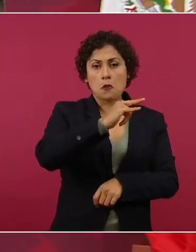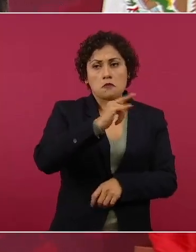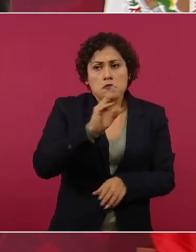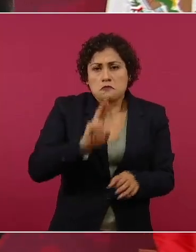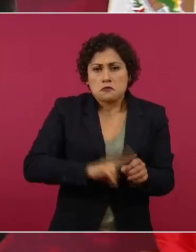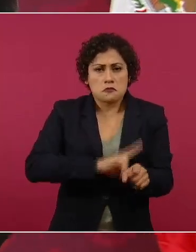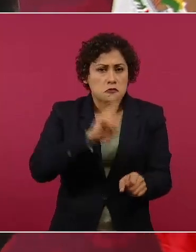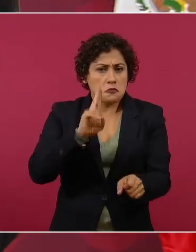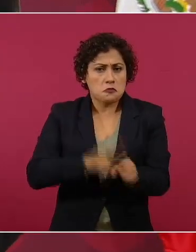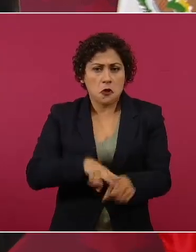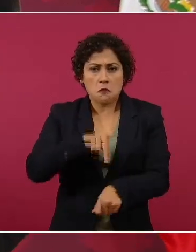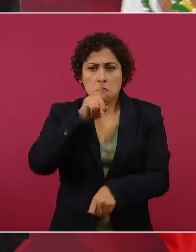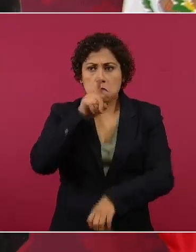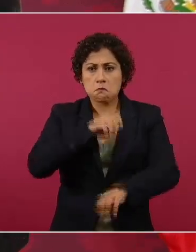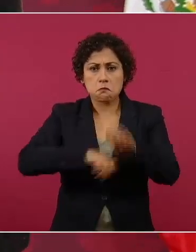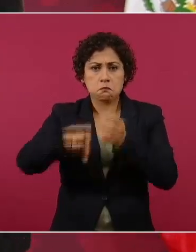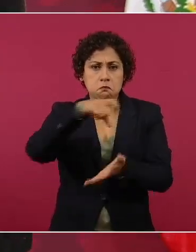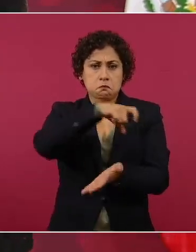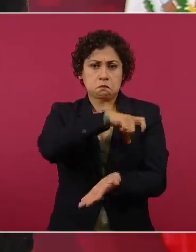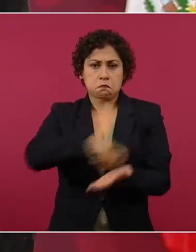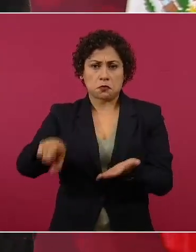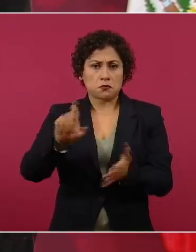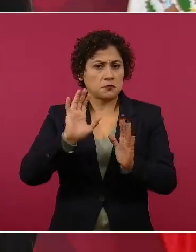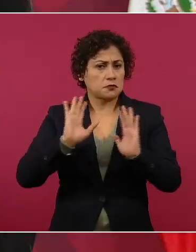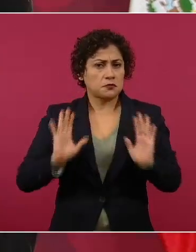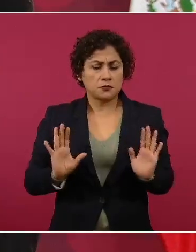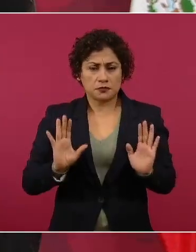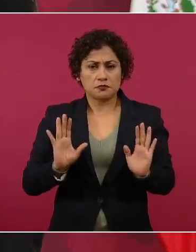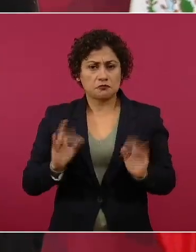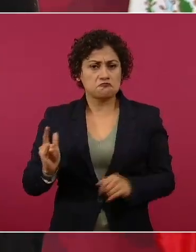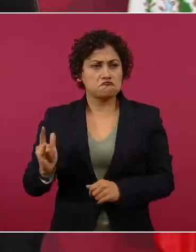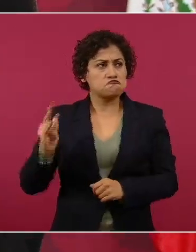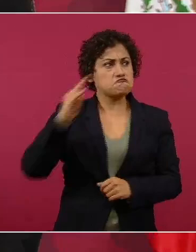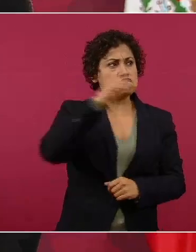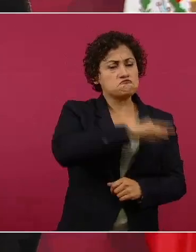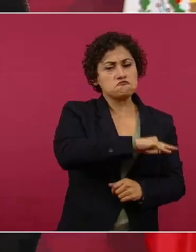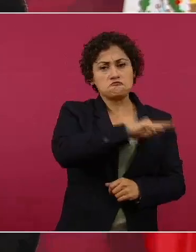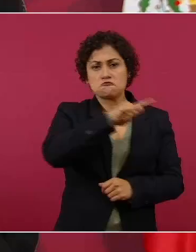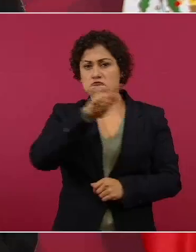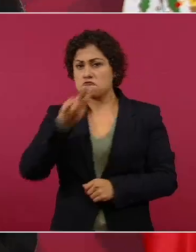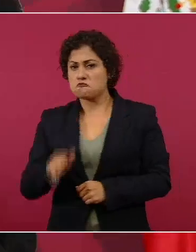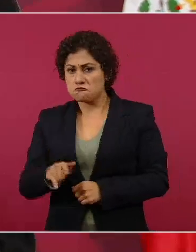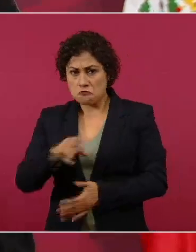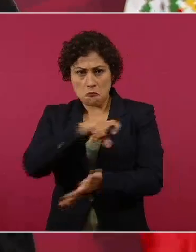comercial, de línea comercial.